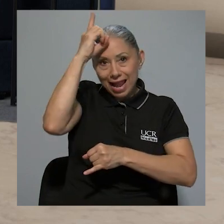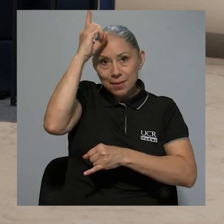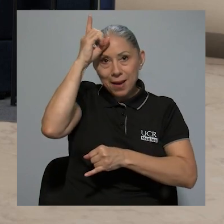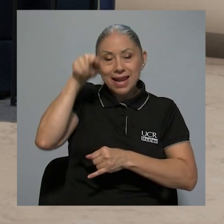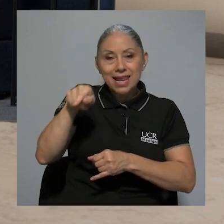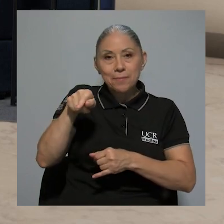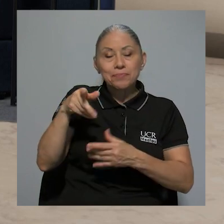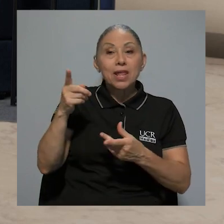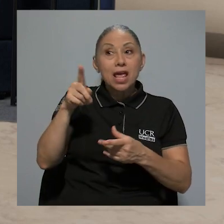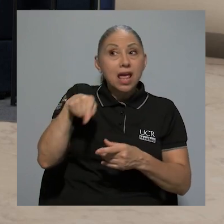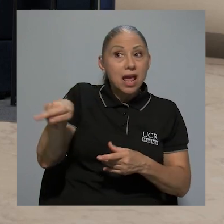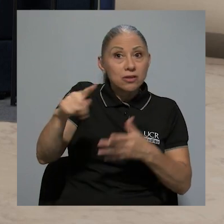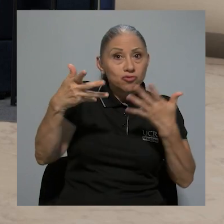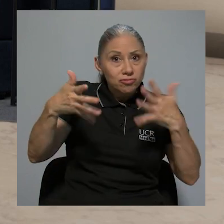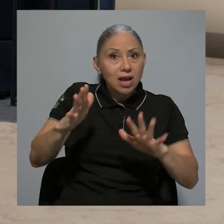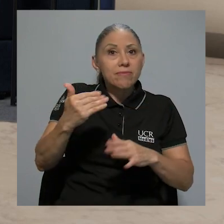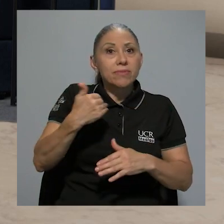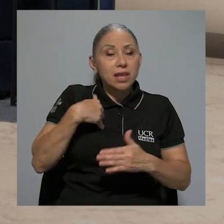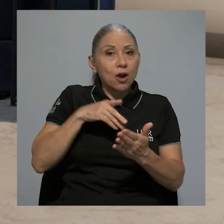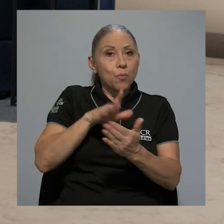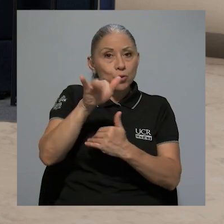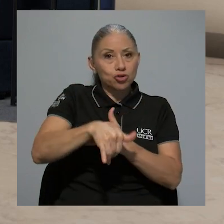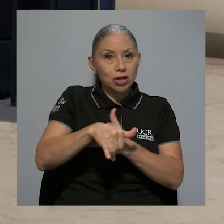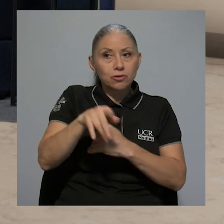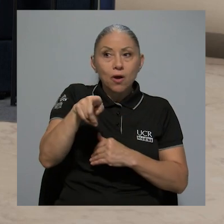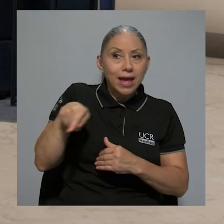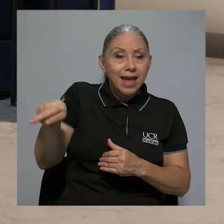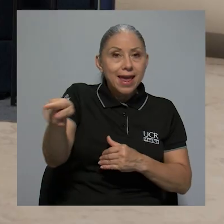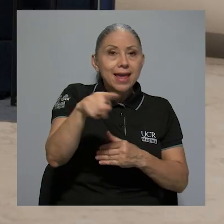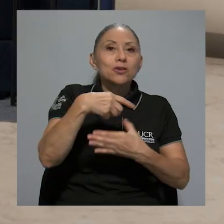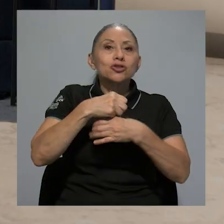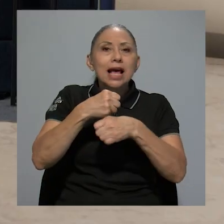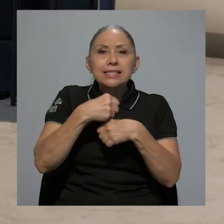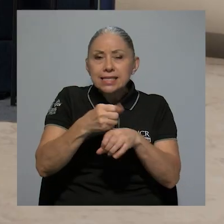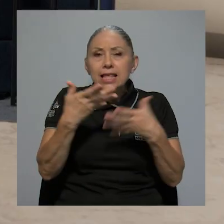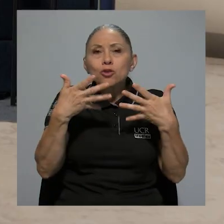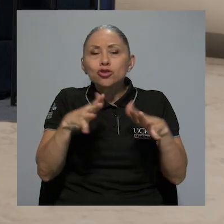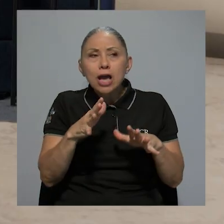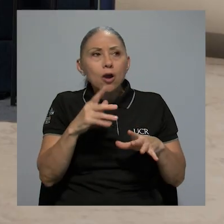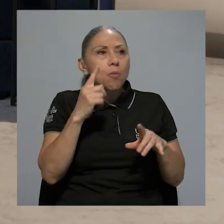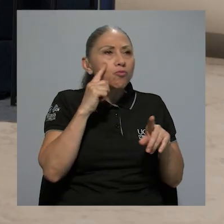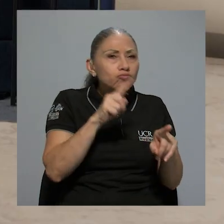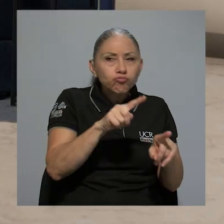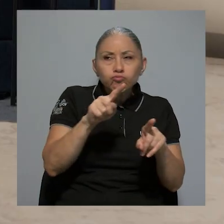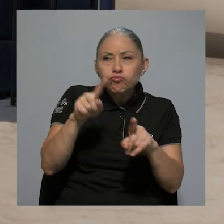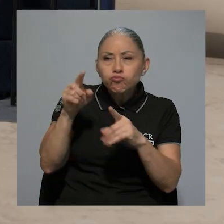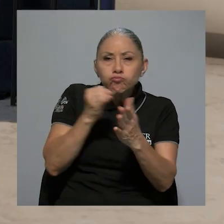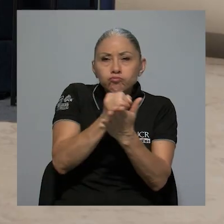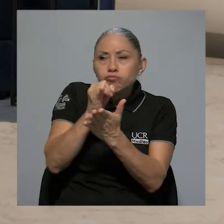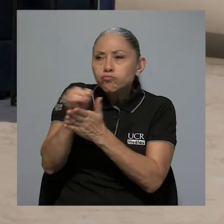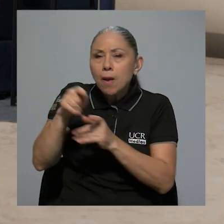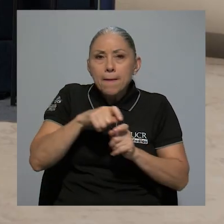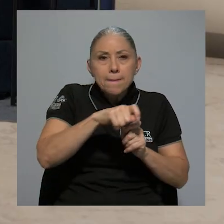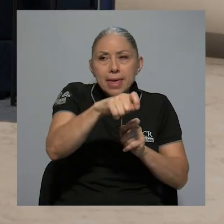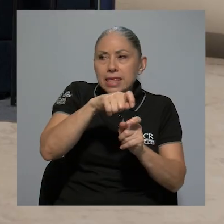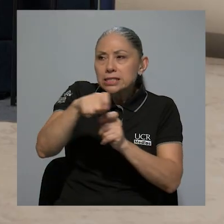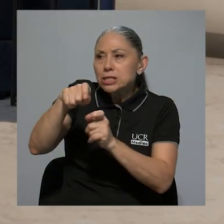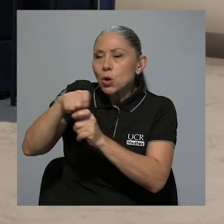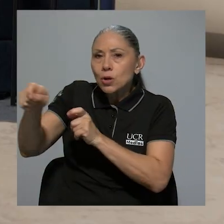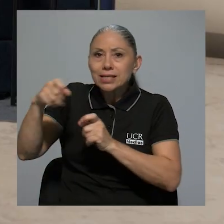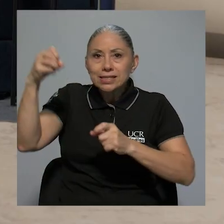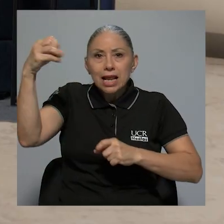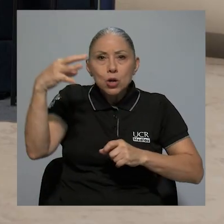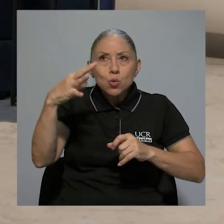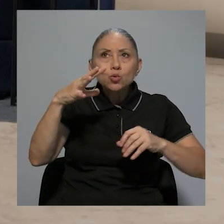Alemania. Y ellos ya tenían un proyecto en donde estaban haciendo mediciones de luz en diferentes partes del